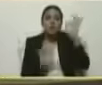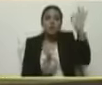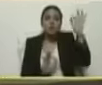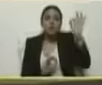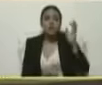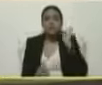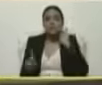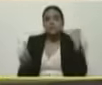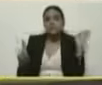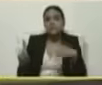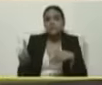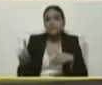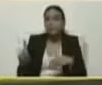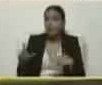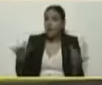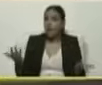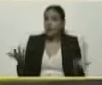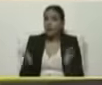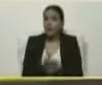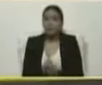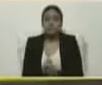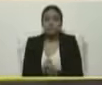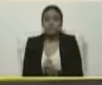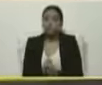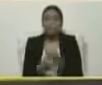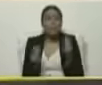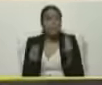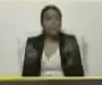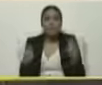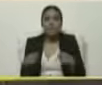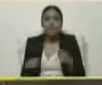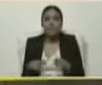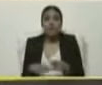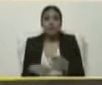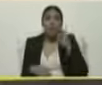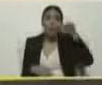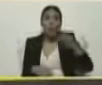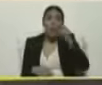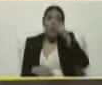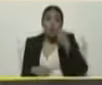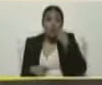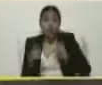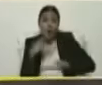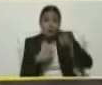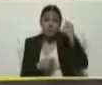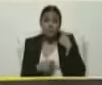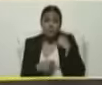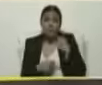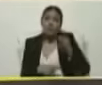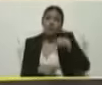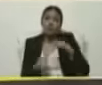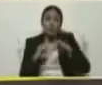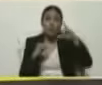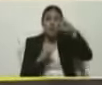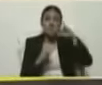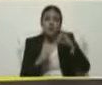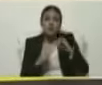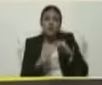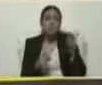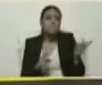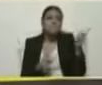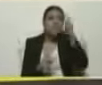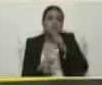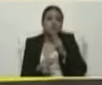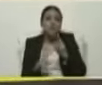Naguara. En junio pasado tuvimos la inflación mensual